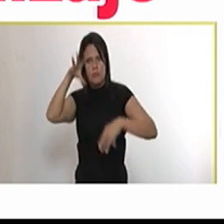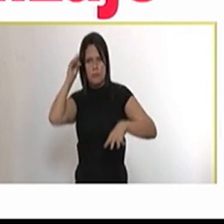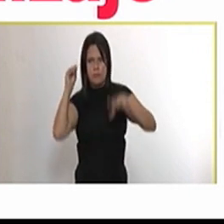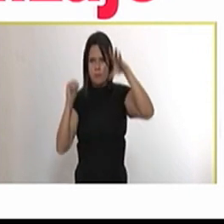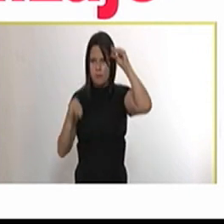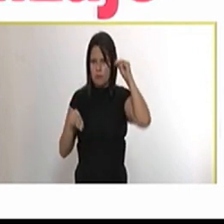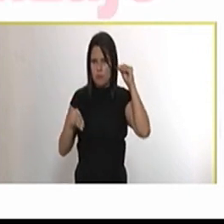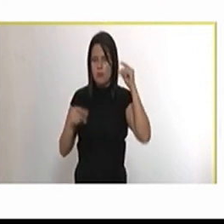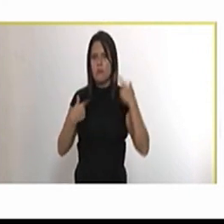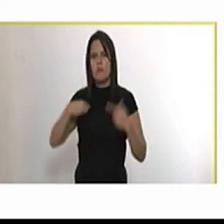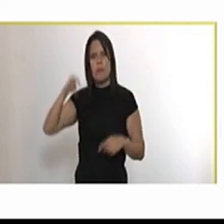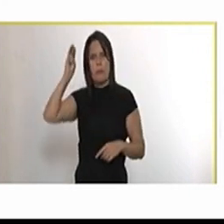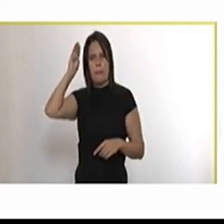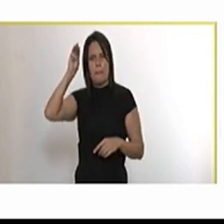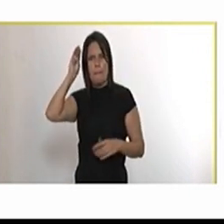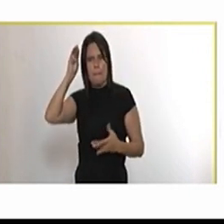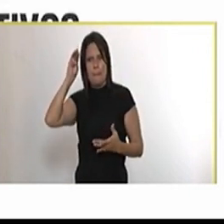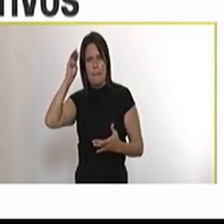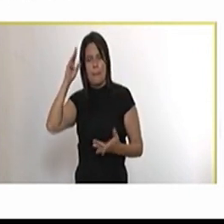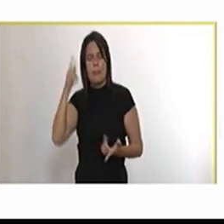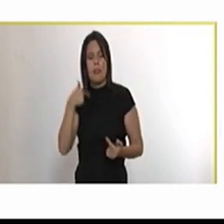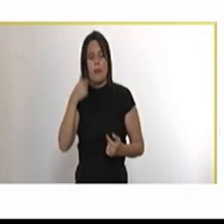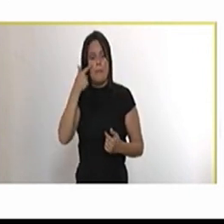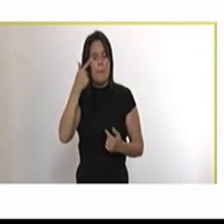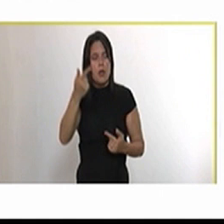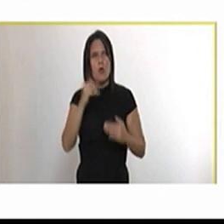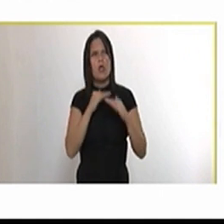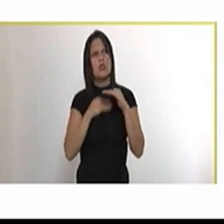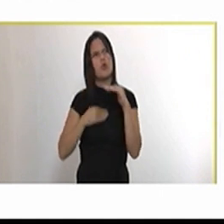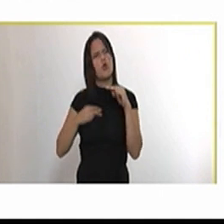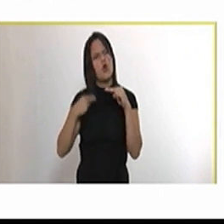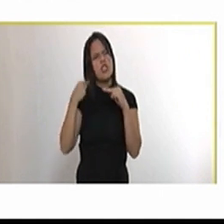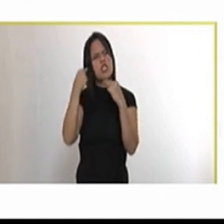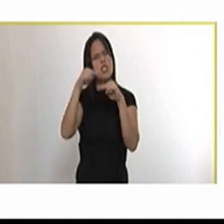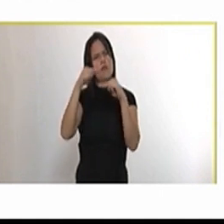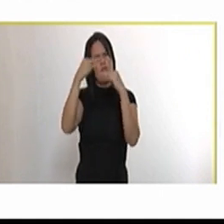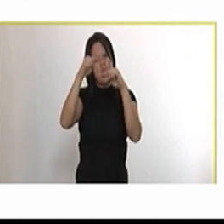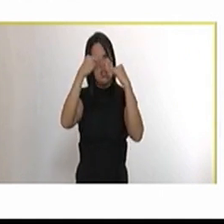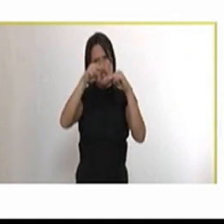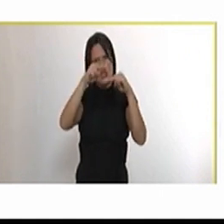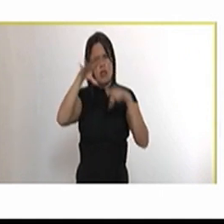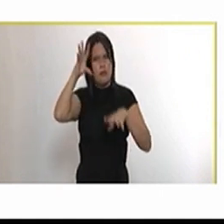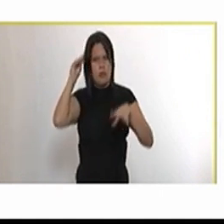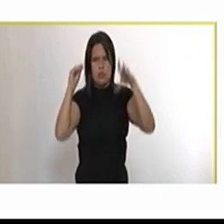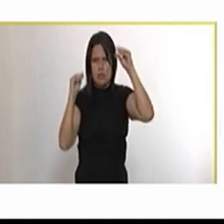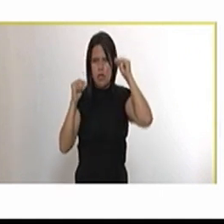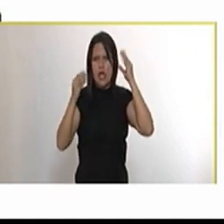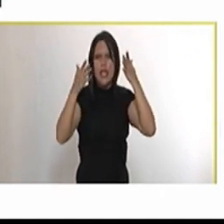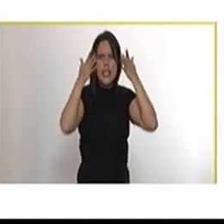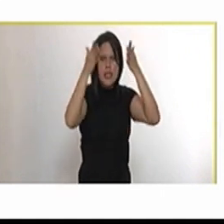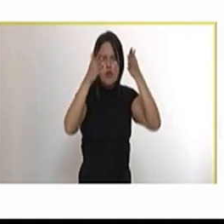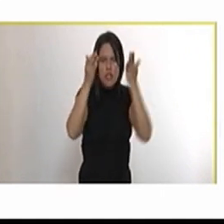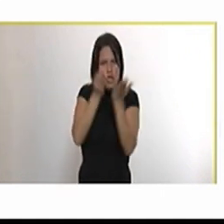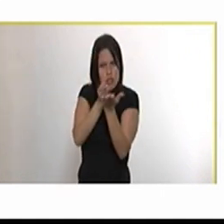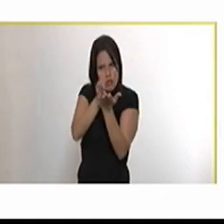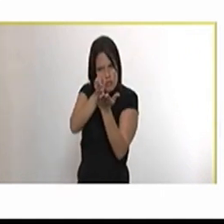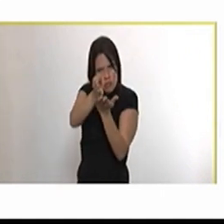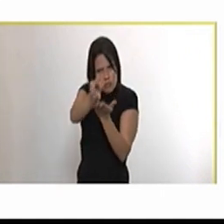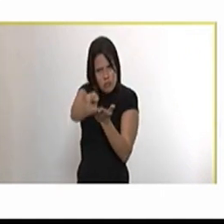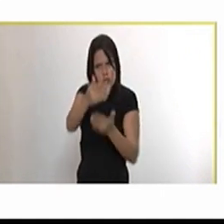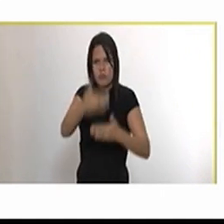desarrolle. El docente mediador fija las metas y objetivos de aprendizaje y orienta